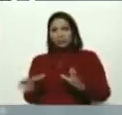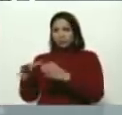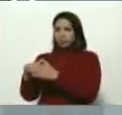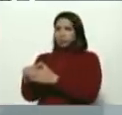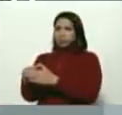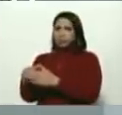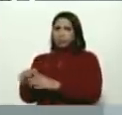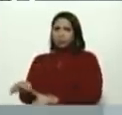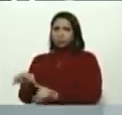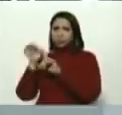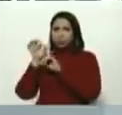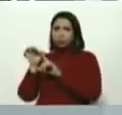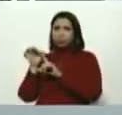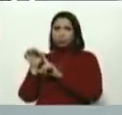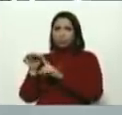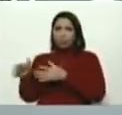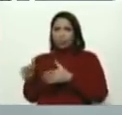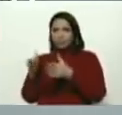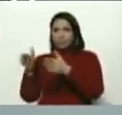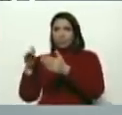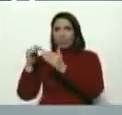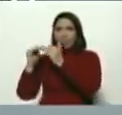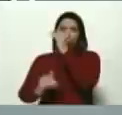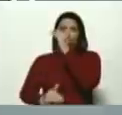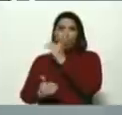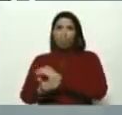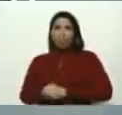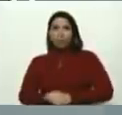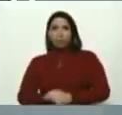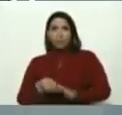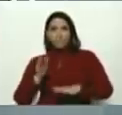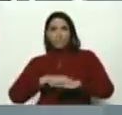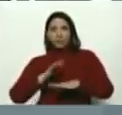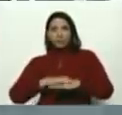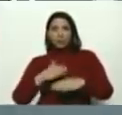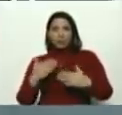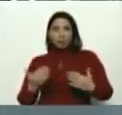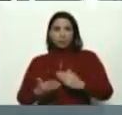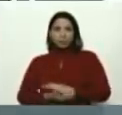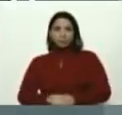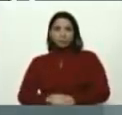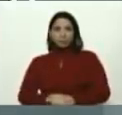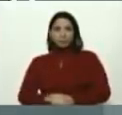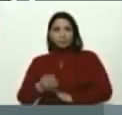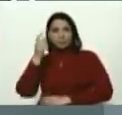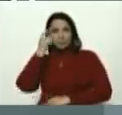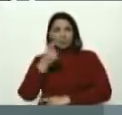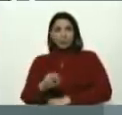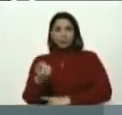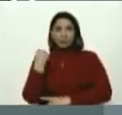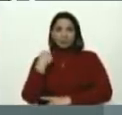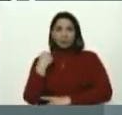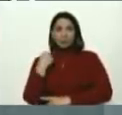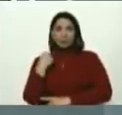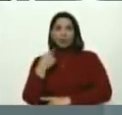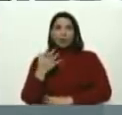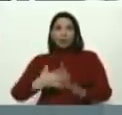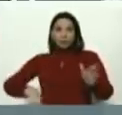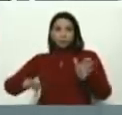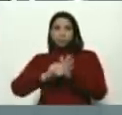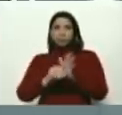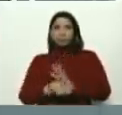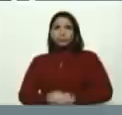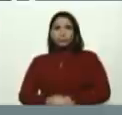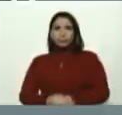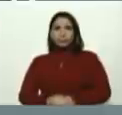camino de la desestabilización. Y lo que ha pasado, lo que pasó el día de ayer es justamente la ratificación